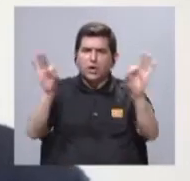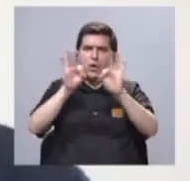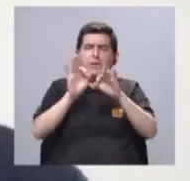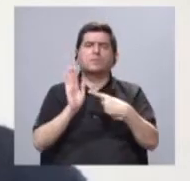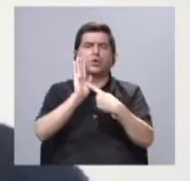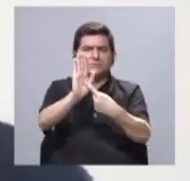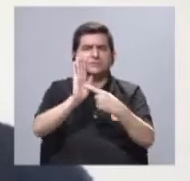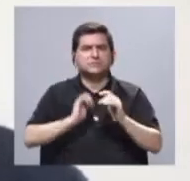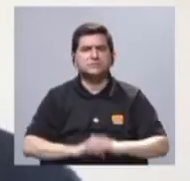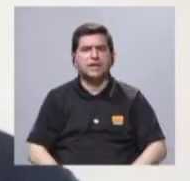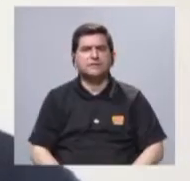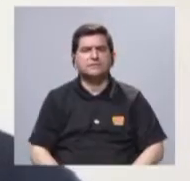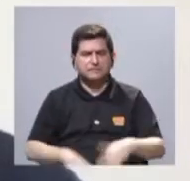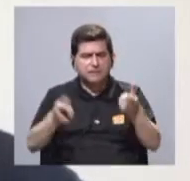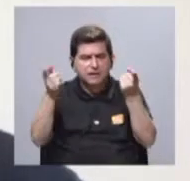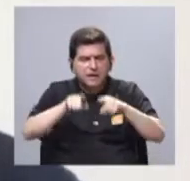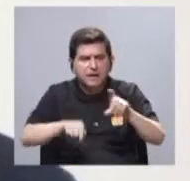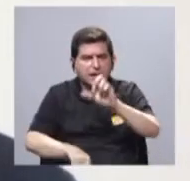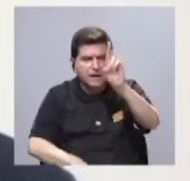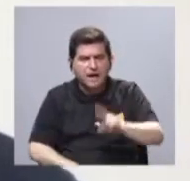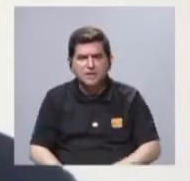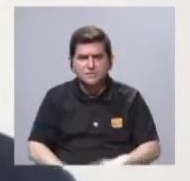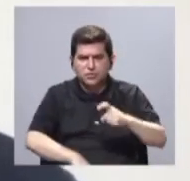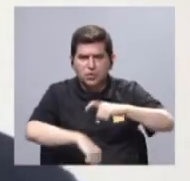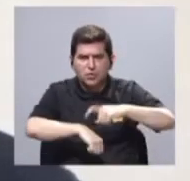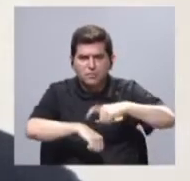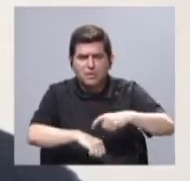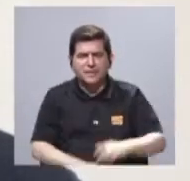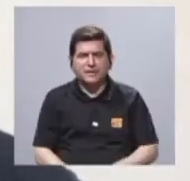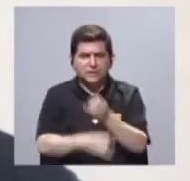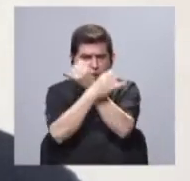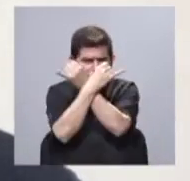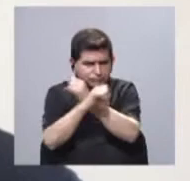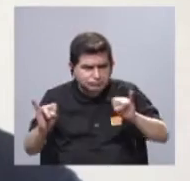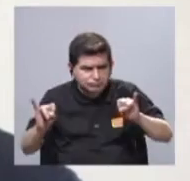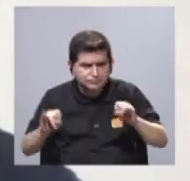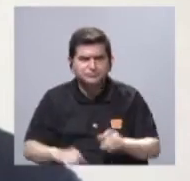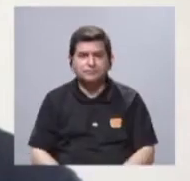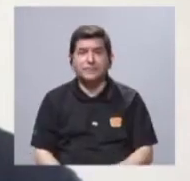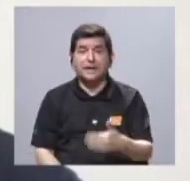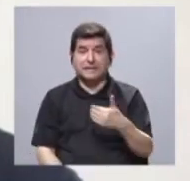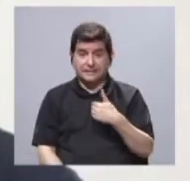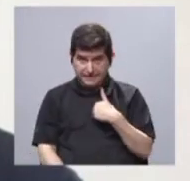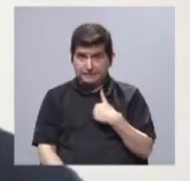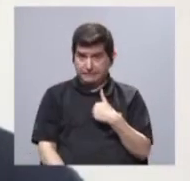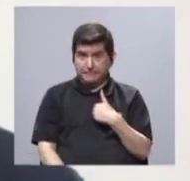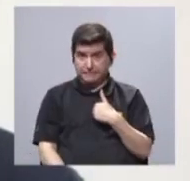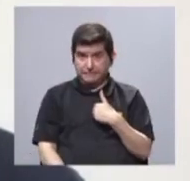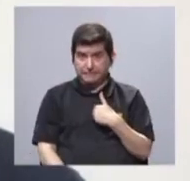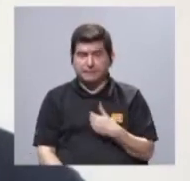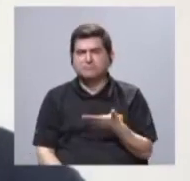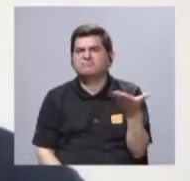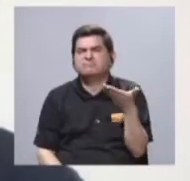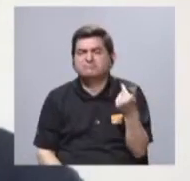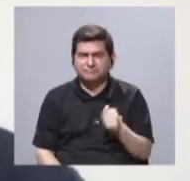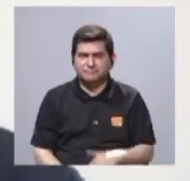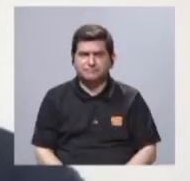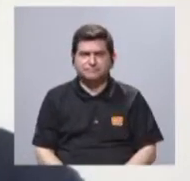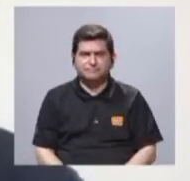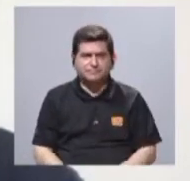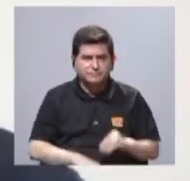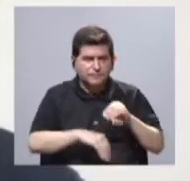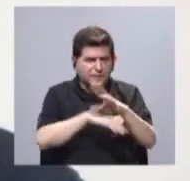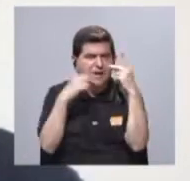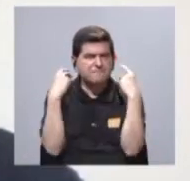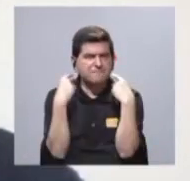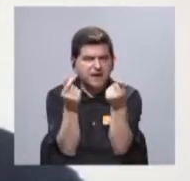caso de Costa Rica me parece muy importante de destacar. En el caso de Costa Rica, esta coyuntura de la independencia tuvo